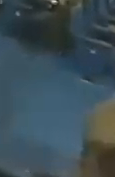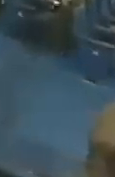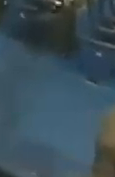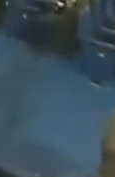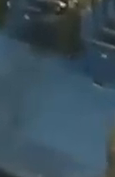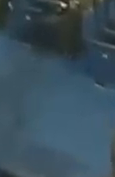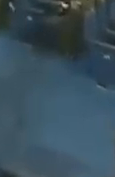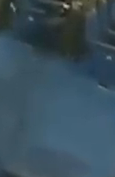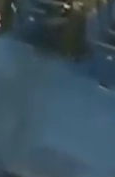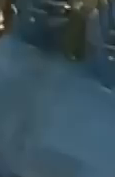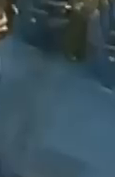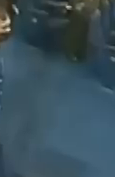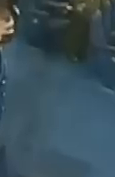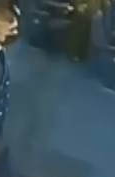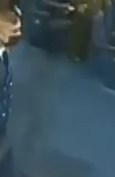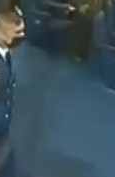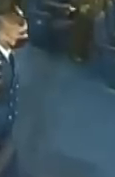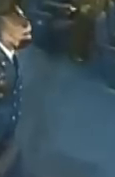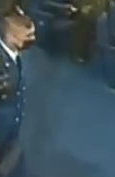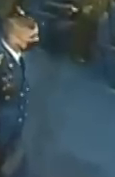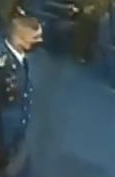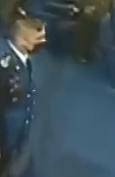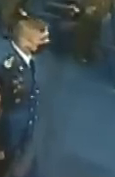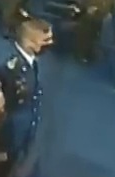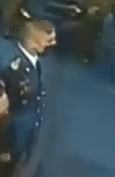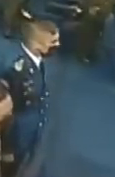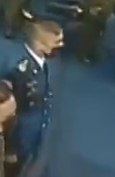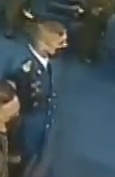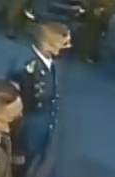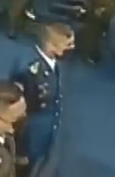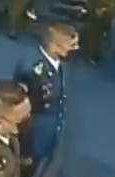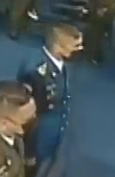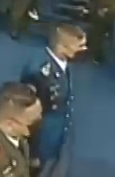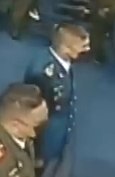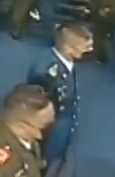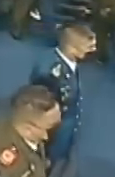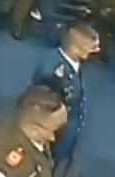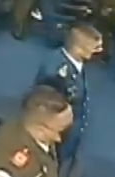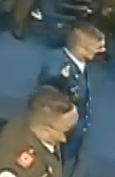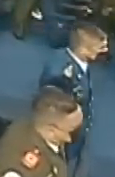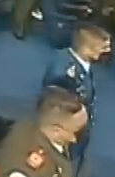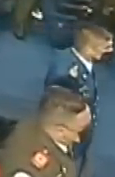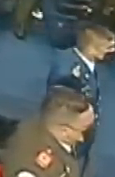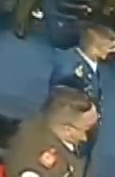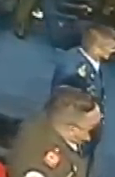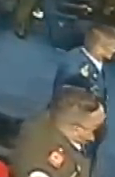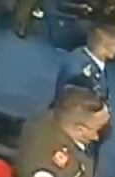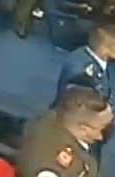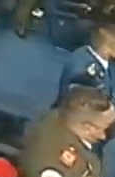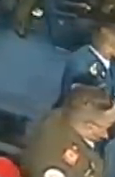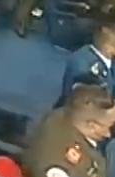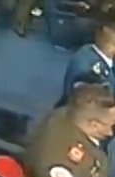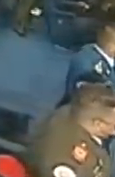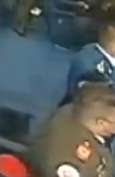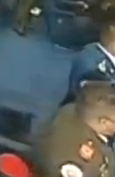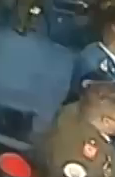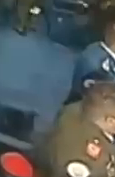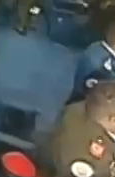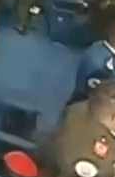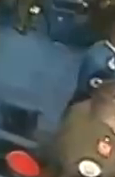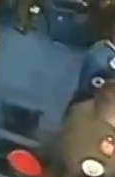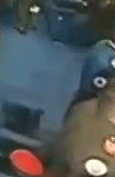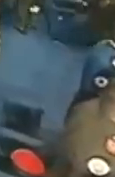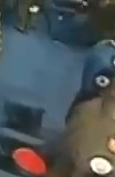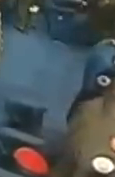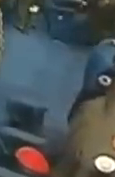Nacional Bolivariana, les expresa palabras de agradecimiento por su asistencia a este acto en el Teatro de la Academia Militar del